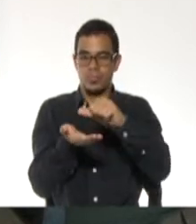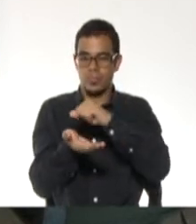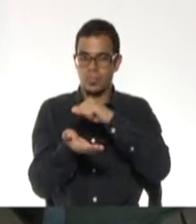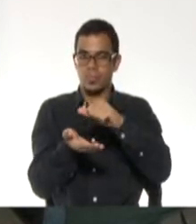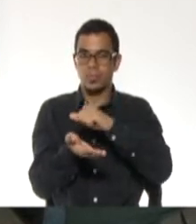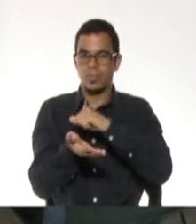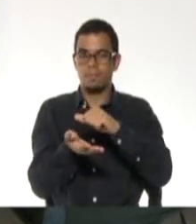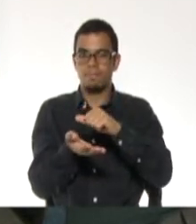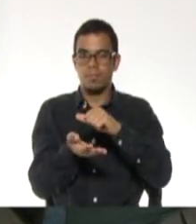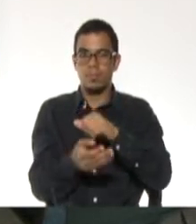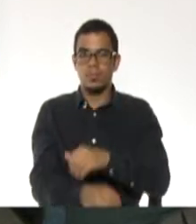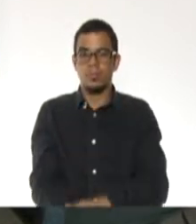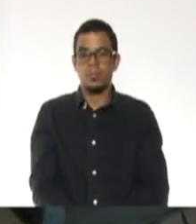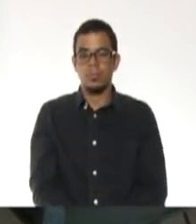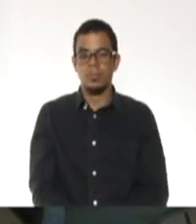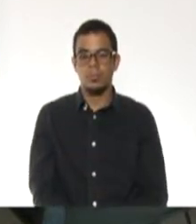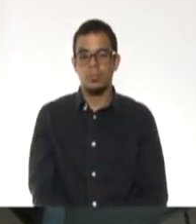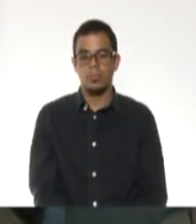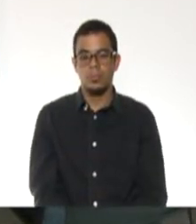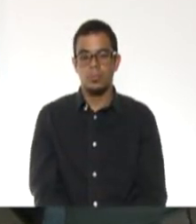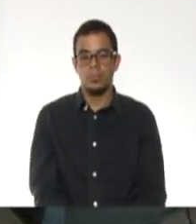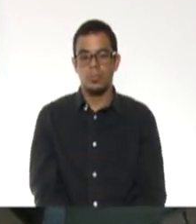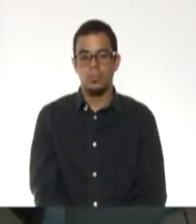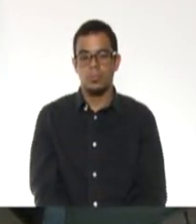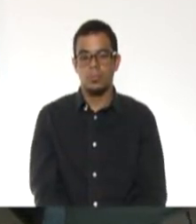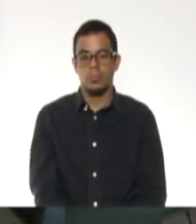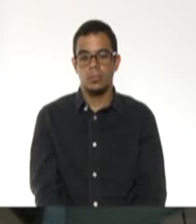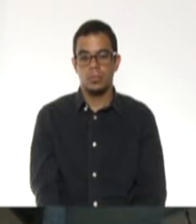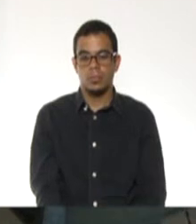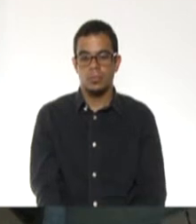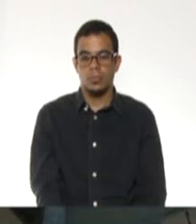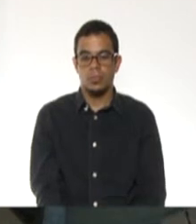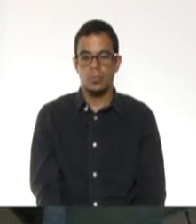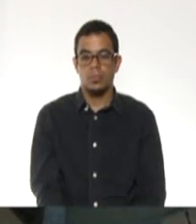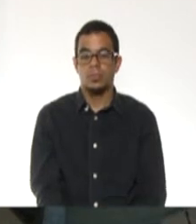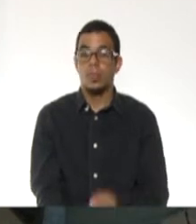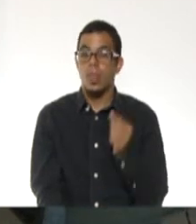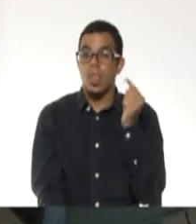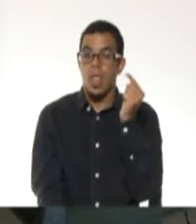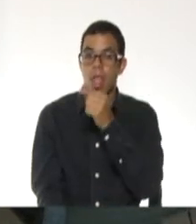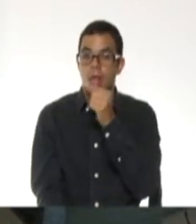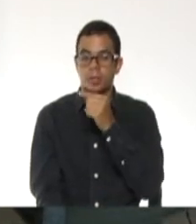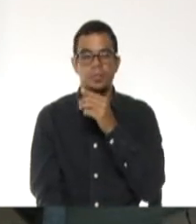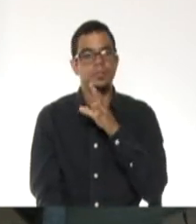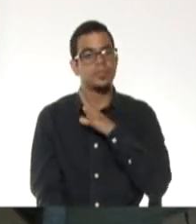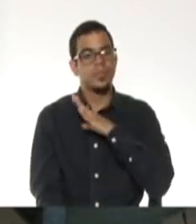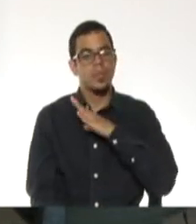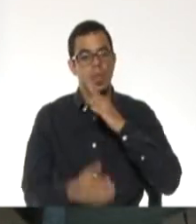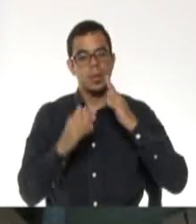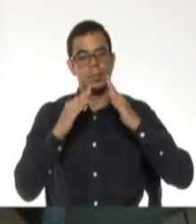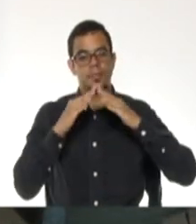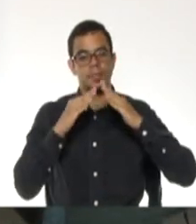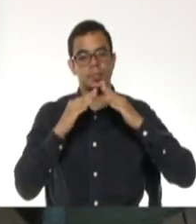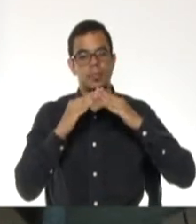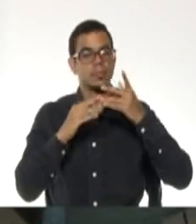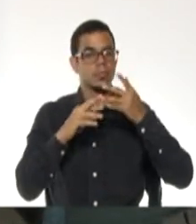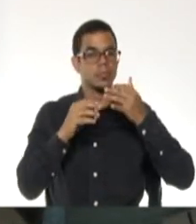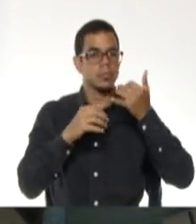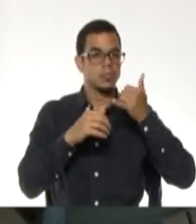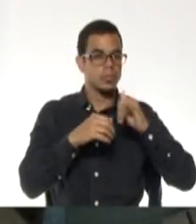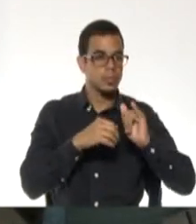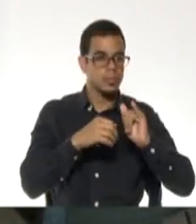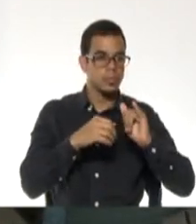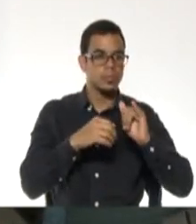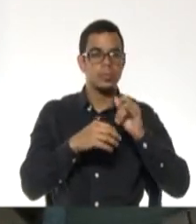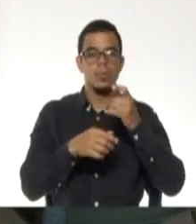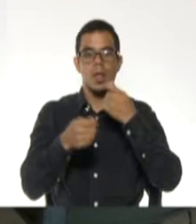probadores. Un probador sigue siendo casero, pero un poquito más sofisticado y con elementos que uno puede conseguir en la